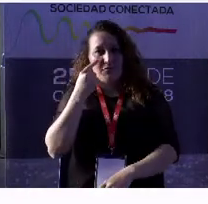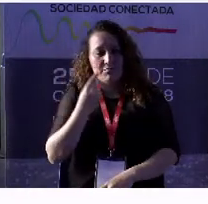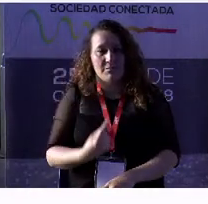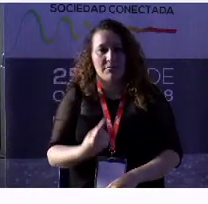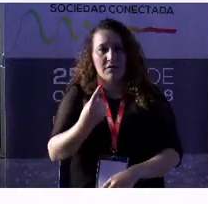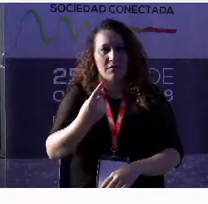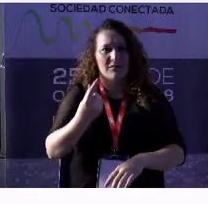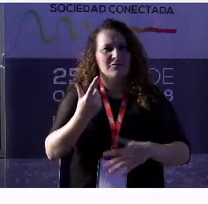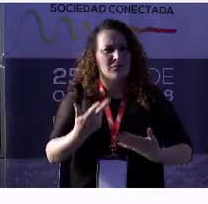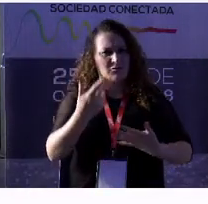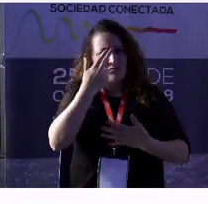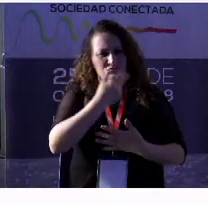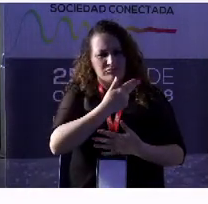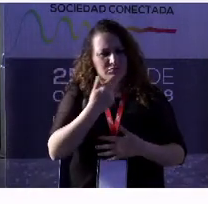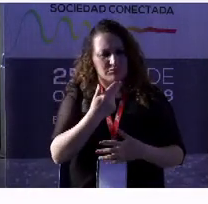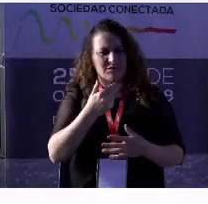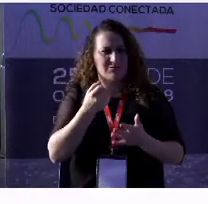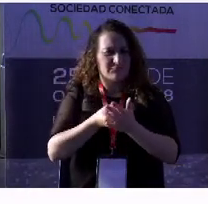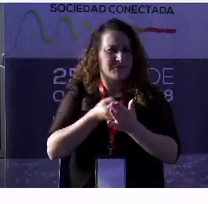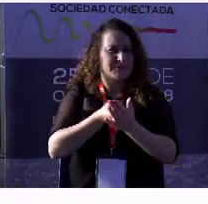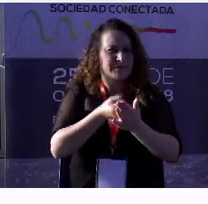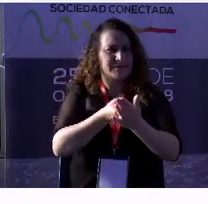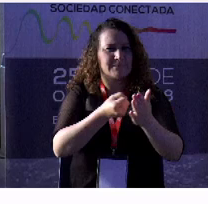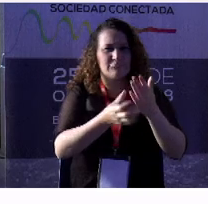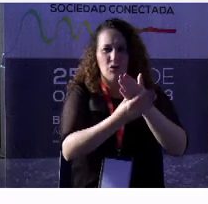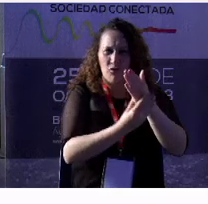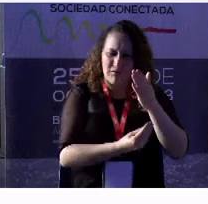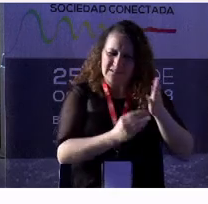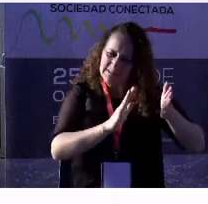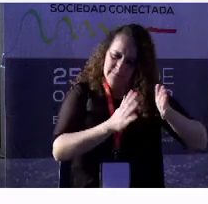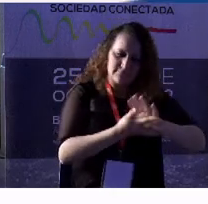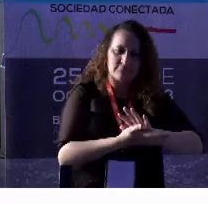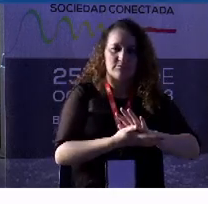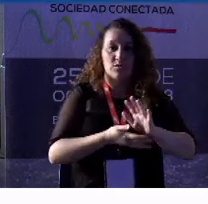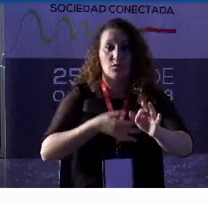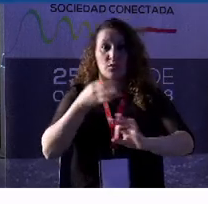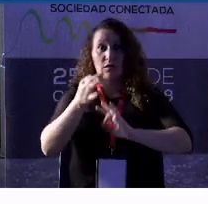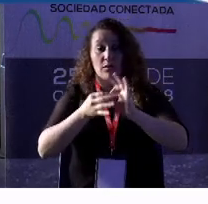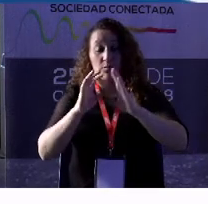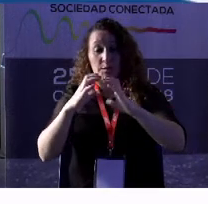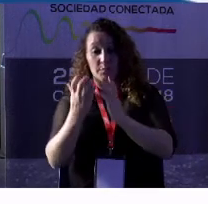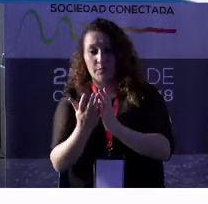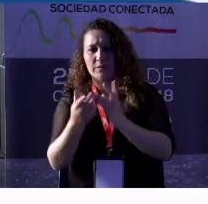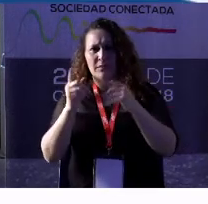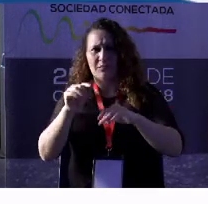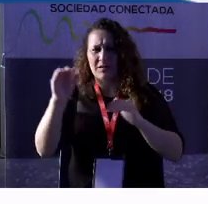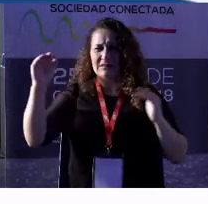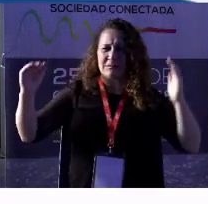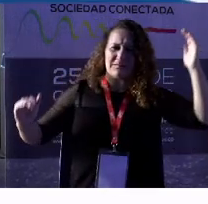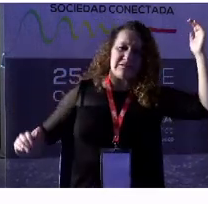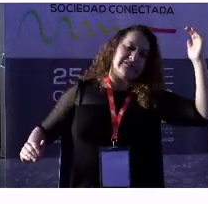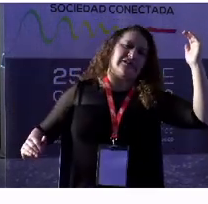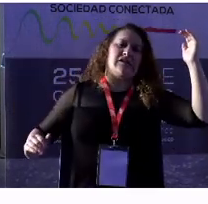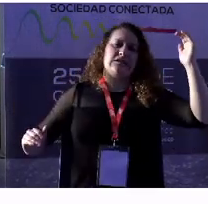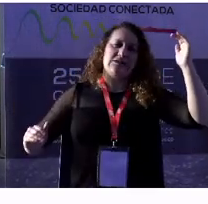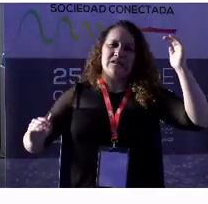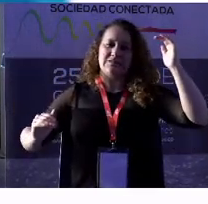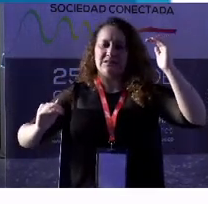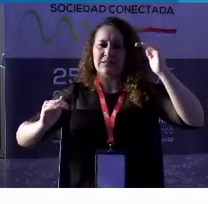abordar a la vez la lucha contra la pobreza el cuidado del planeta y la disminución de las desigualdades